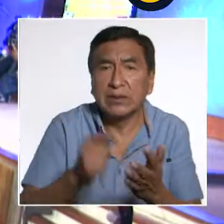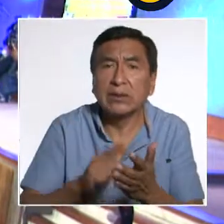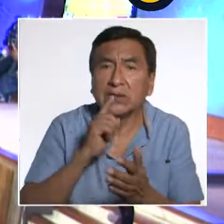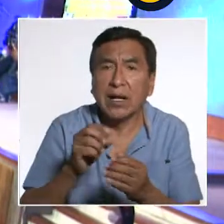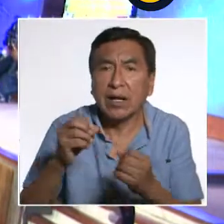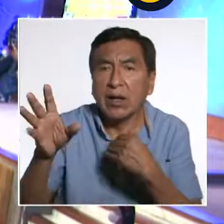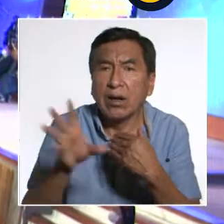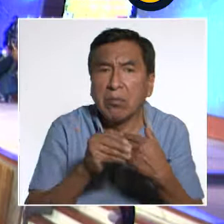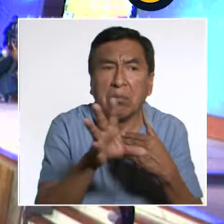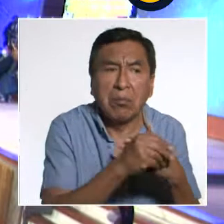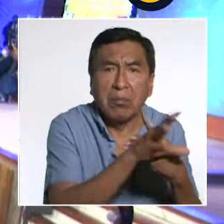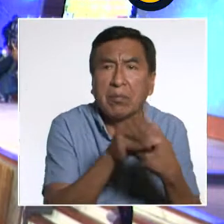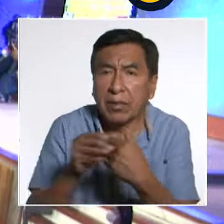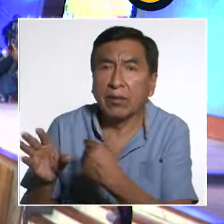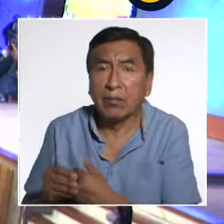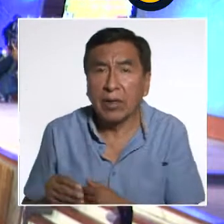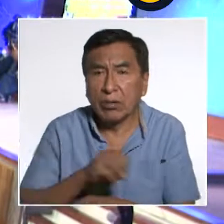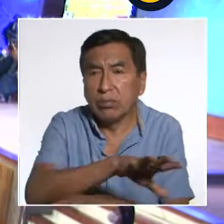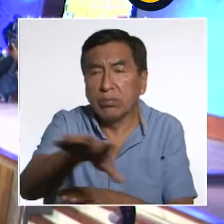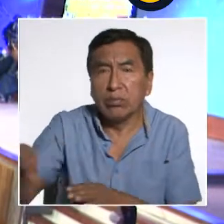contaminados. Hermanos,